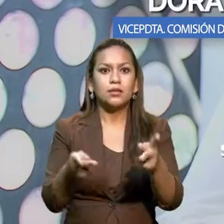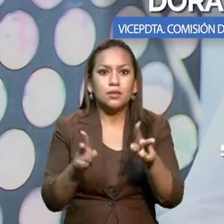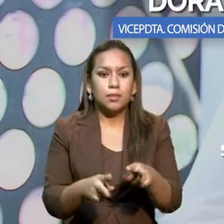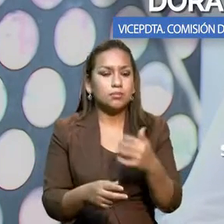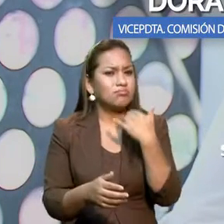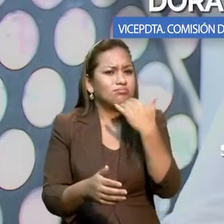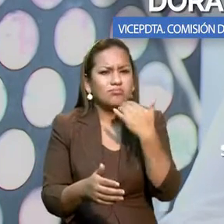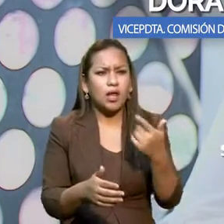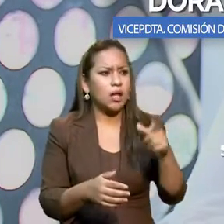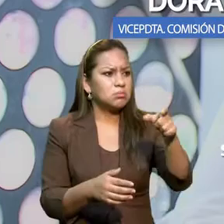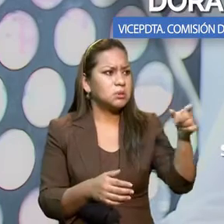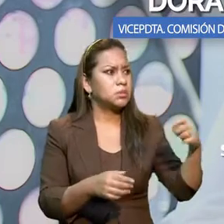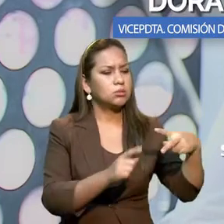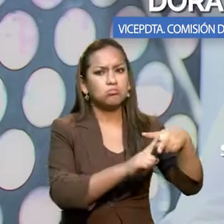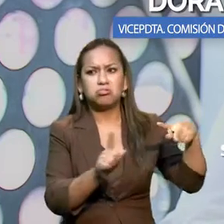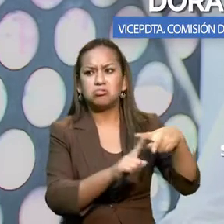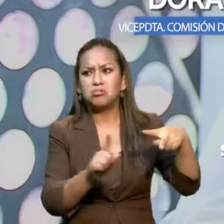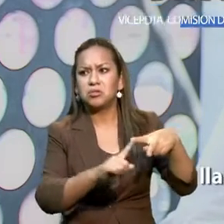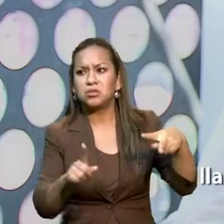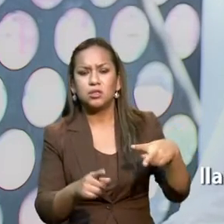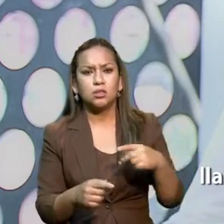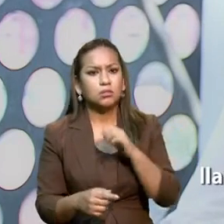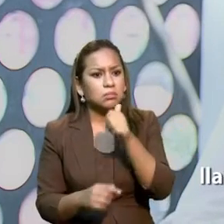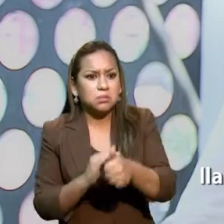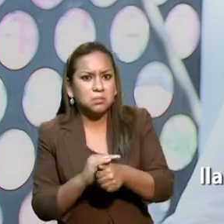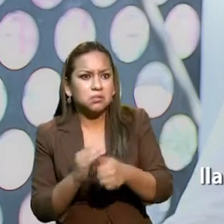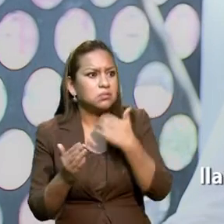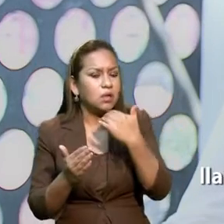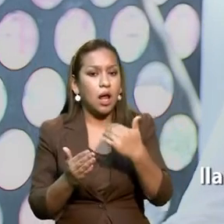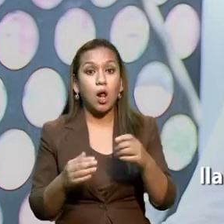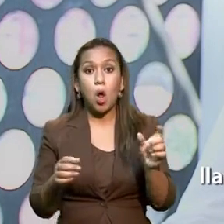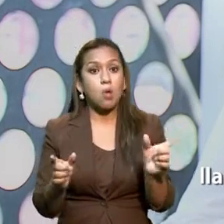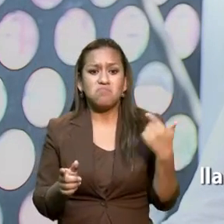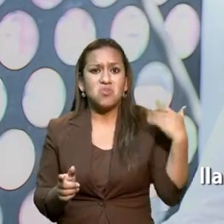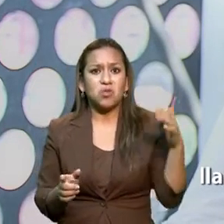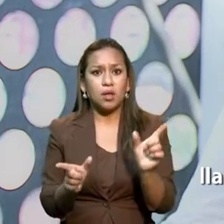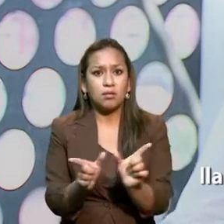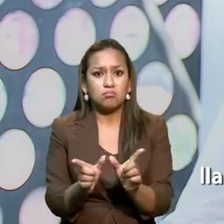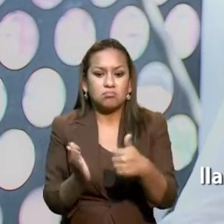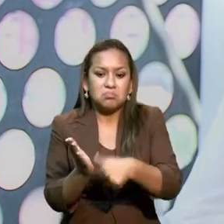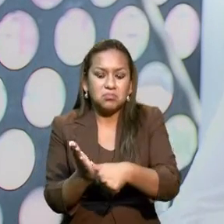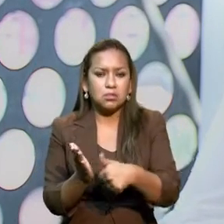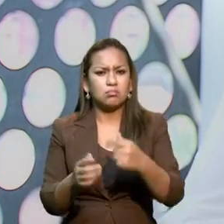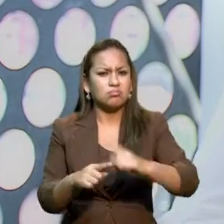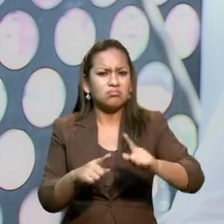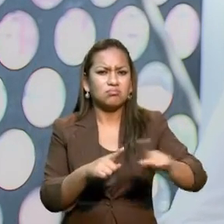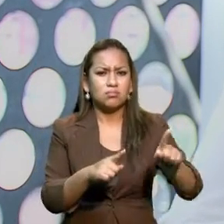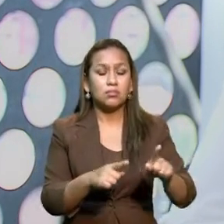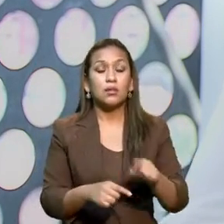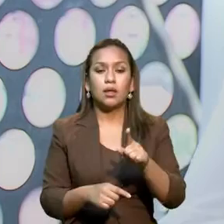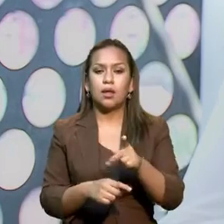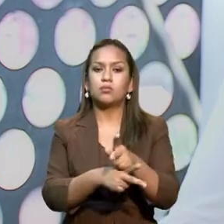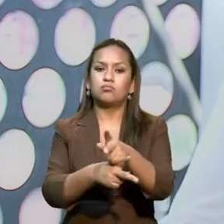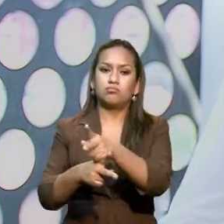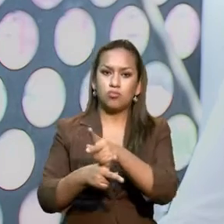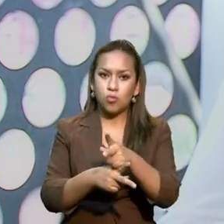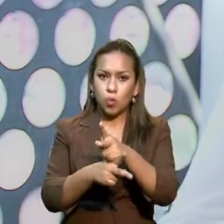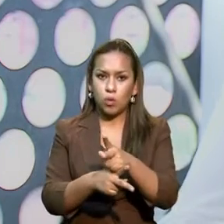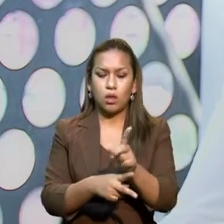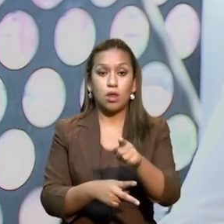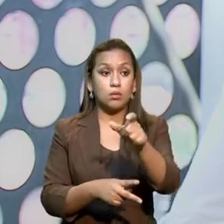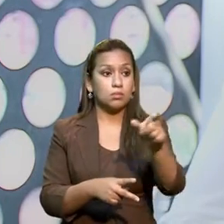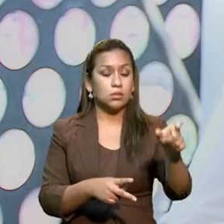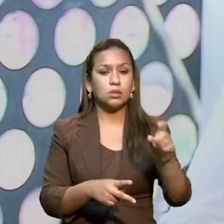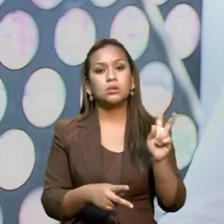de todas las personas sujetas de protección internacional, como son los refugiados, asilados, apátridas. Busca además prevenir